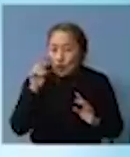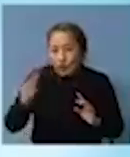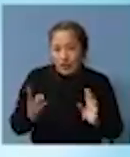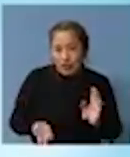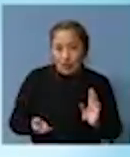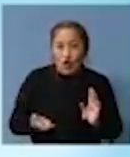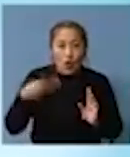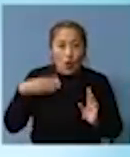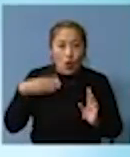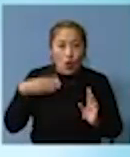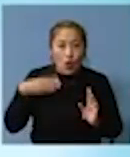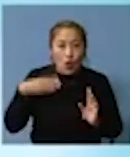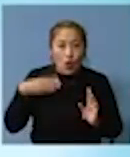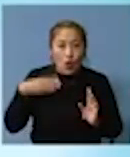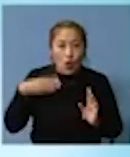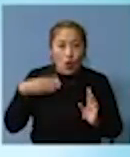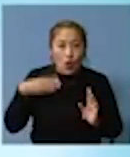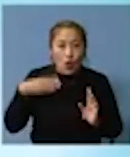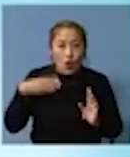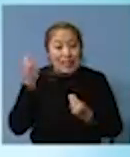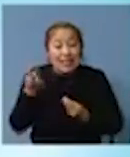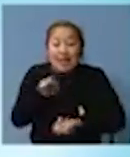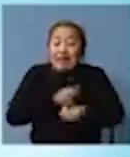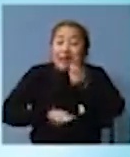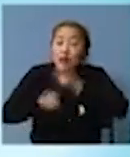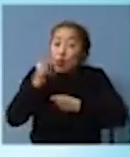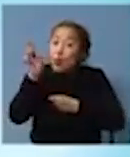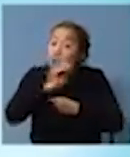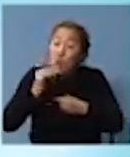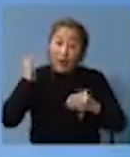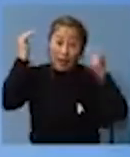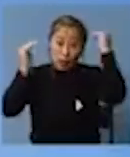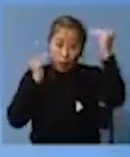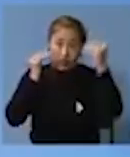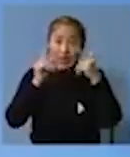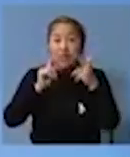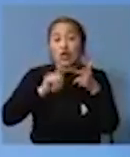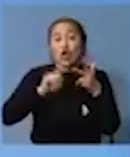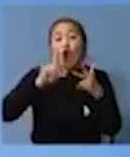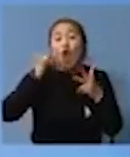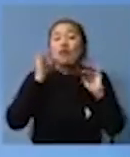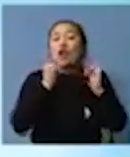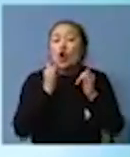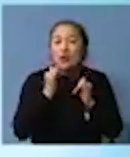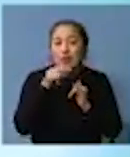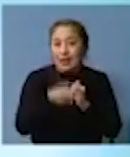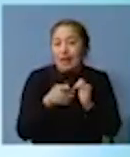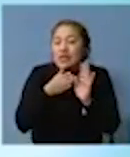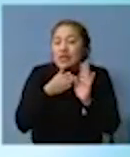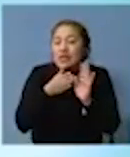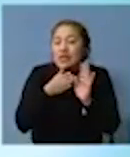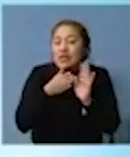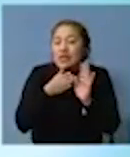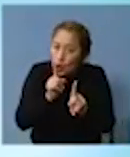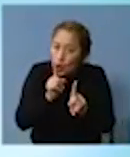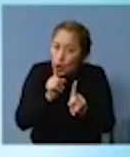visto y lo hemos escuchado mil veces. Está negociando con una mujer mayor y con un hombre más joven que dice a mí no me convence. Y